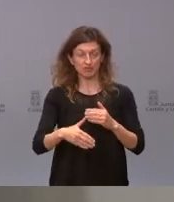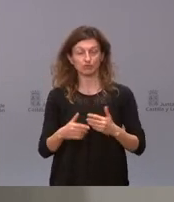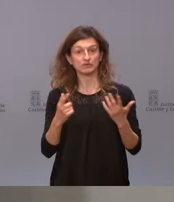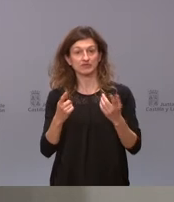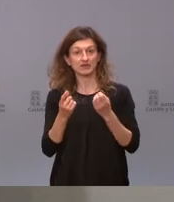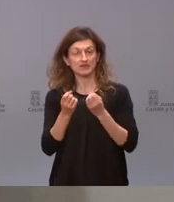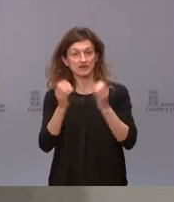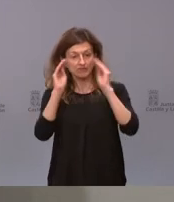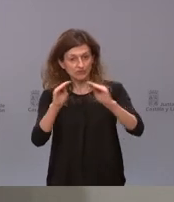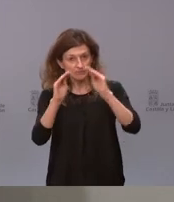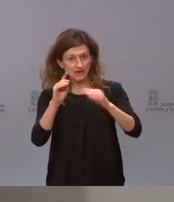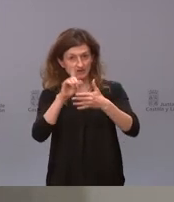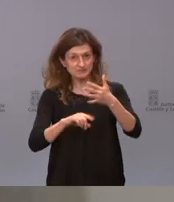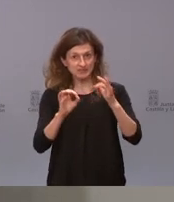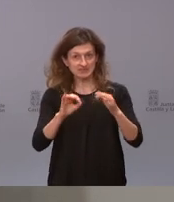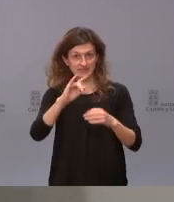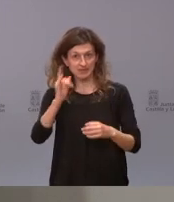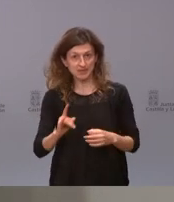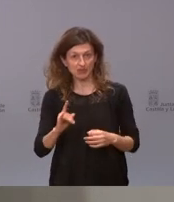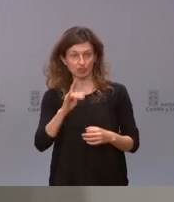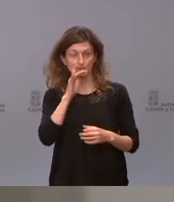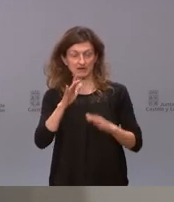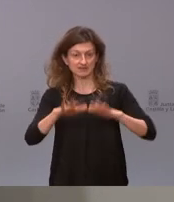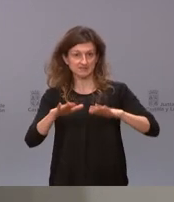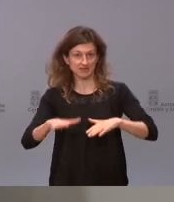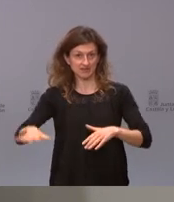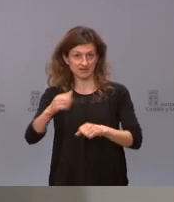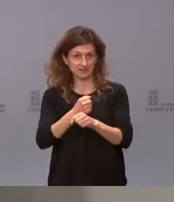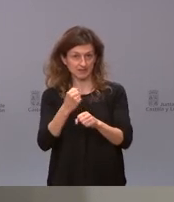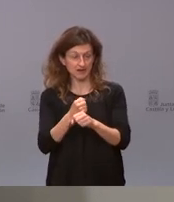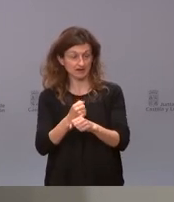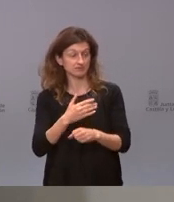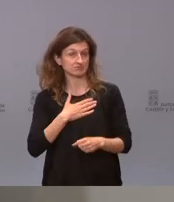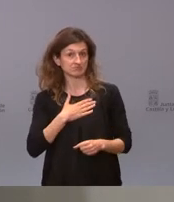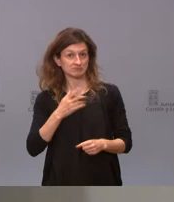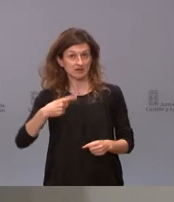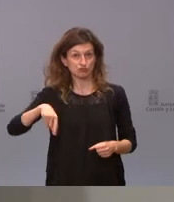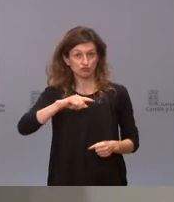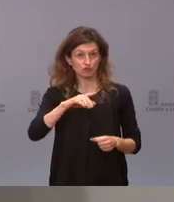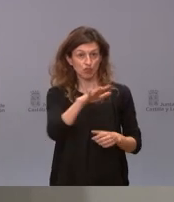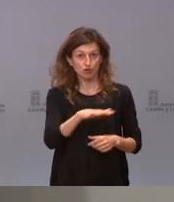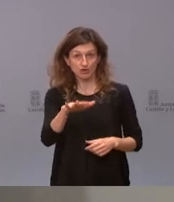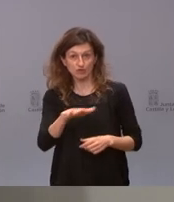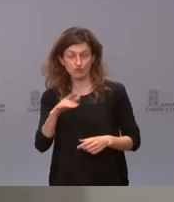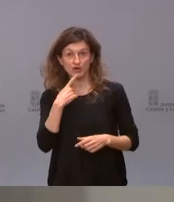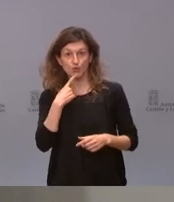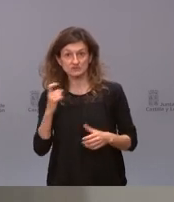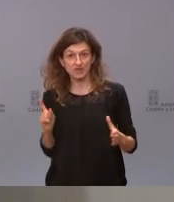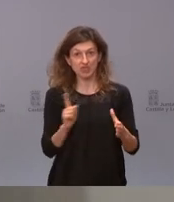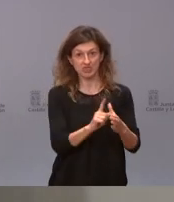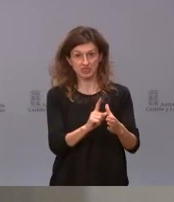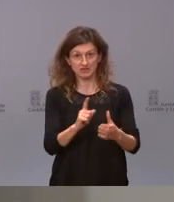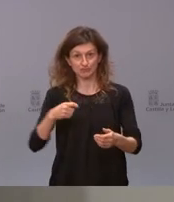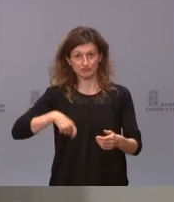a muchos más especialistas en el bierzo para que se queden en el bierzo y eso para nosotros en todas las zonas en las que nos cuesta tener